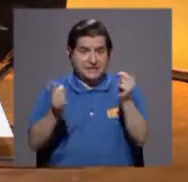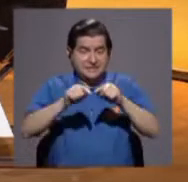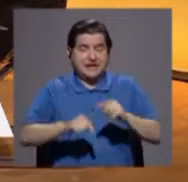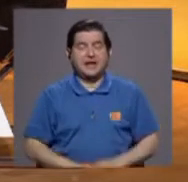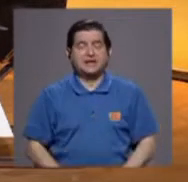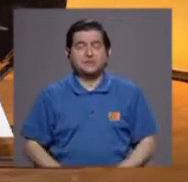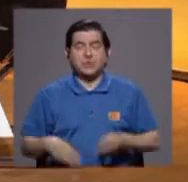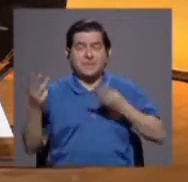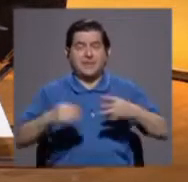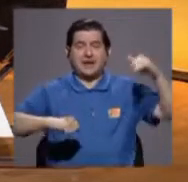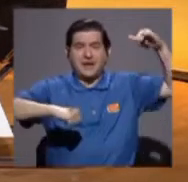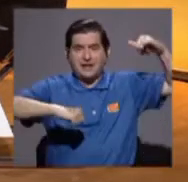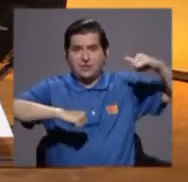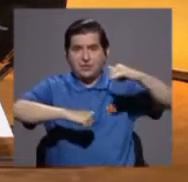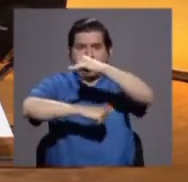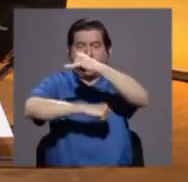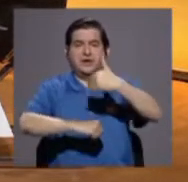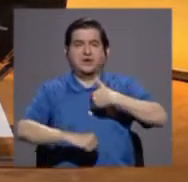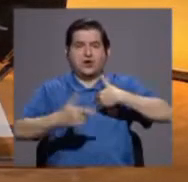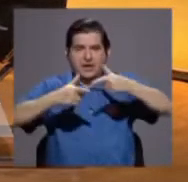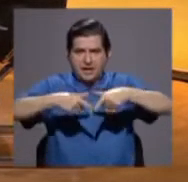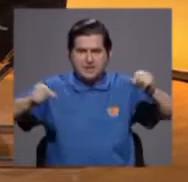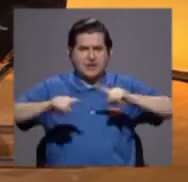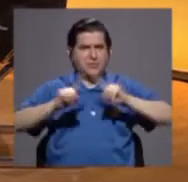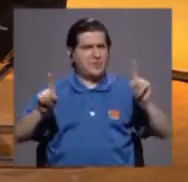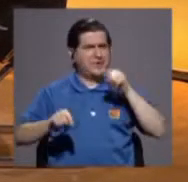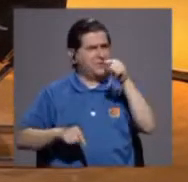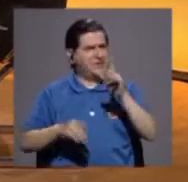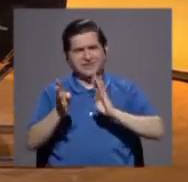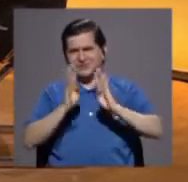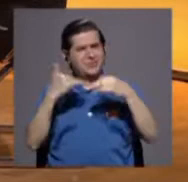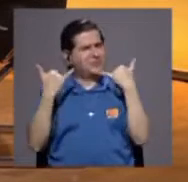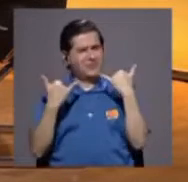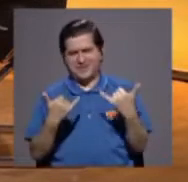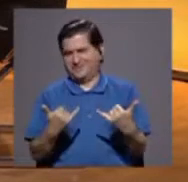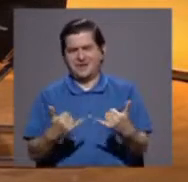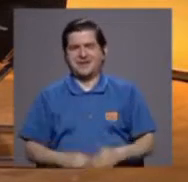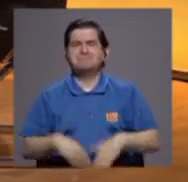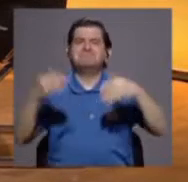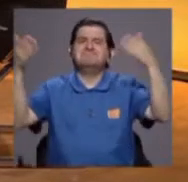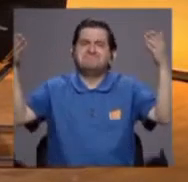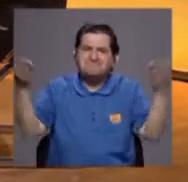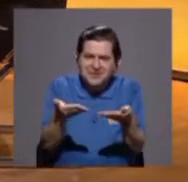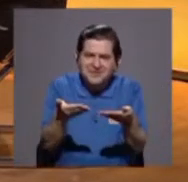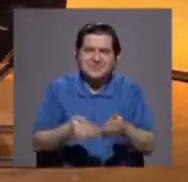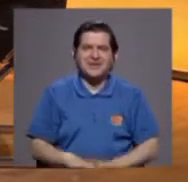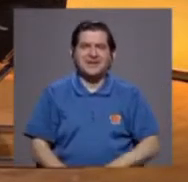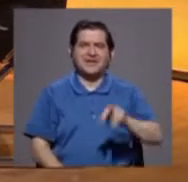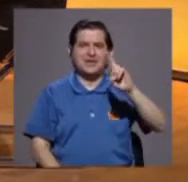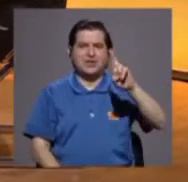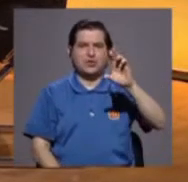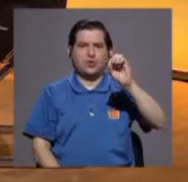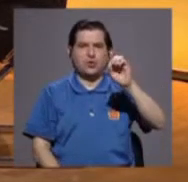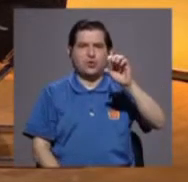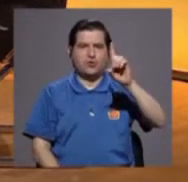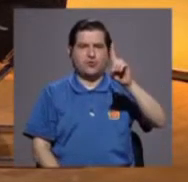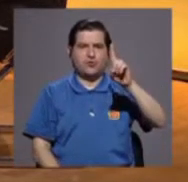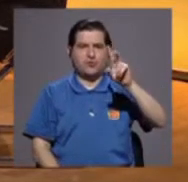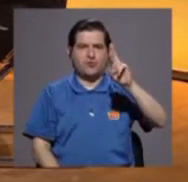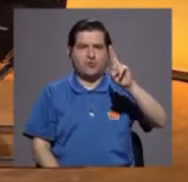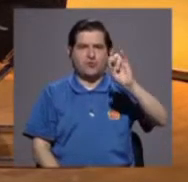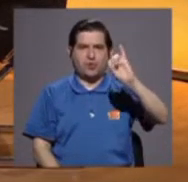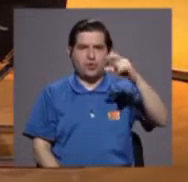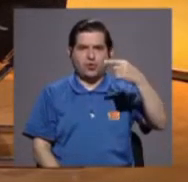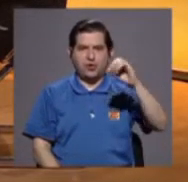aéreo en Japón, pero no hablaremos de eso. Bienvenido, Rodrigo, a este otro lado del